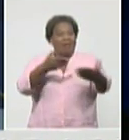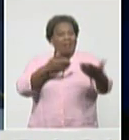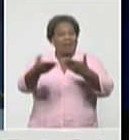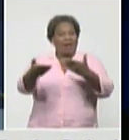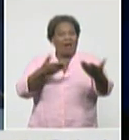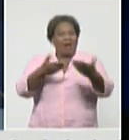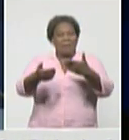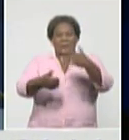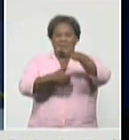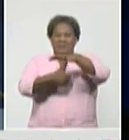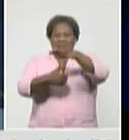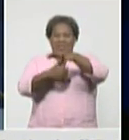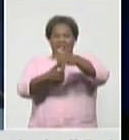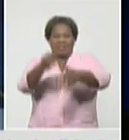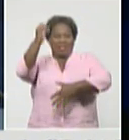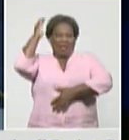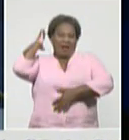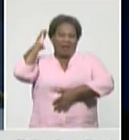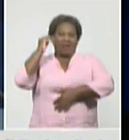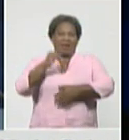presidente, con el primer ministro,